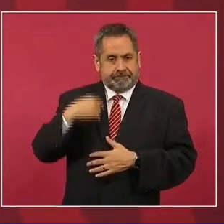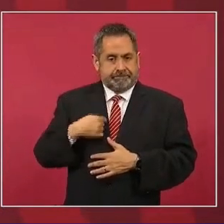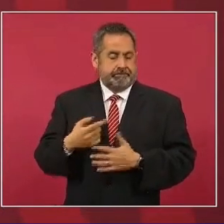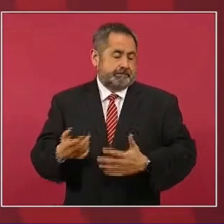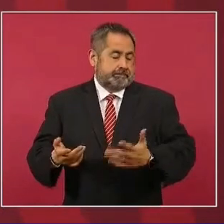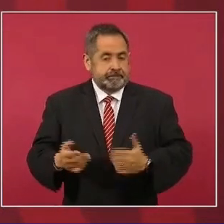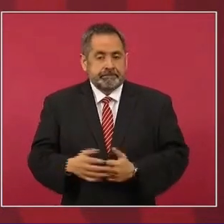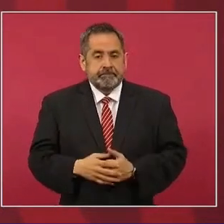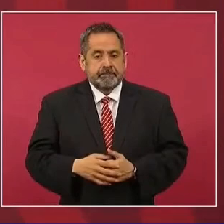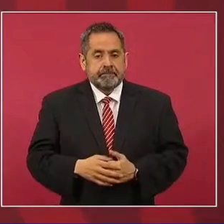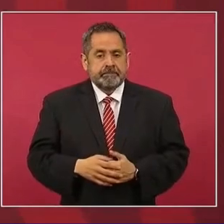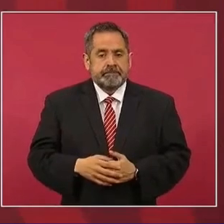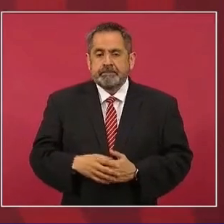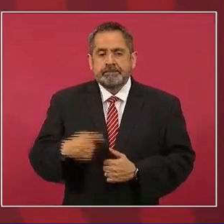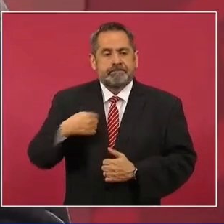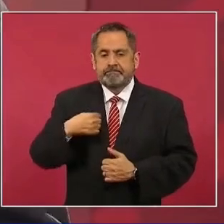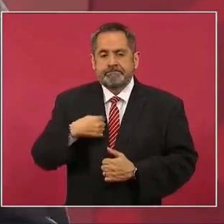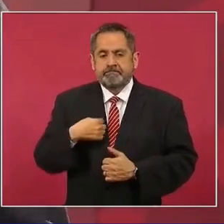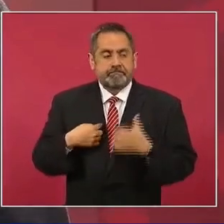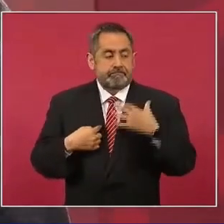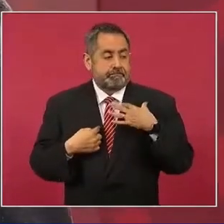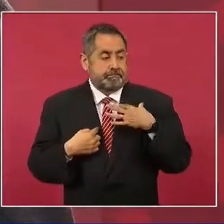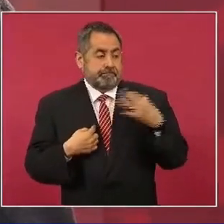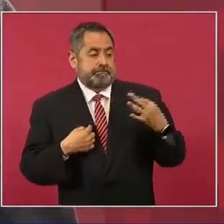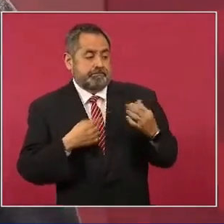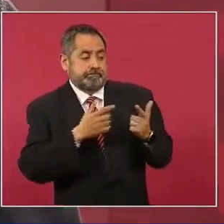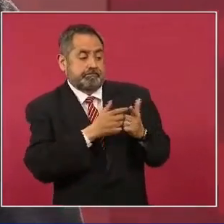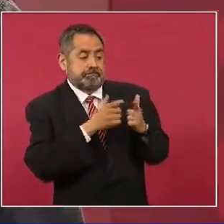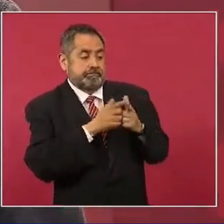no nos eligieron